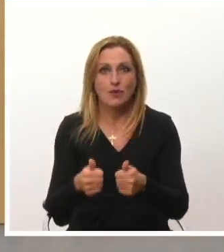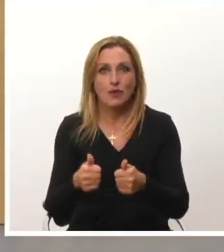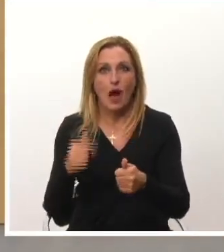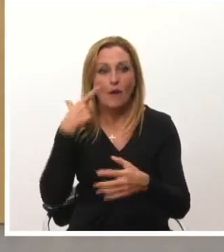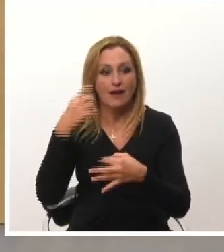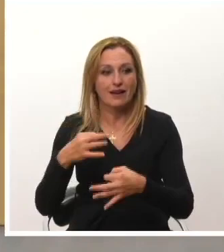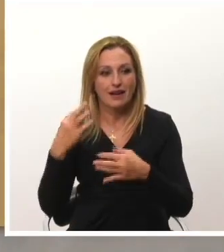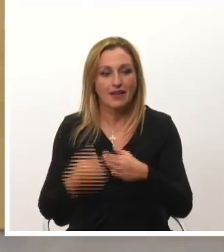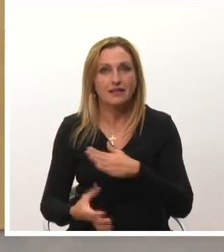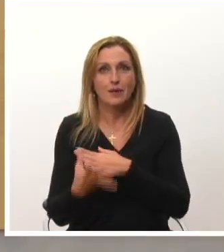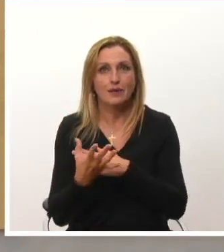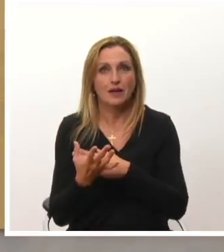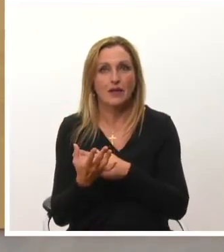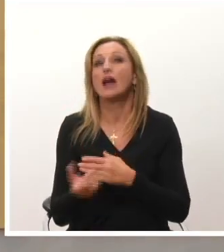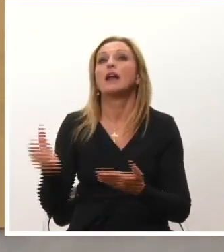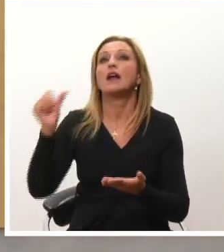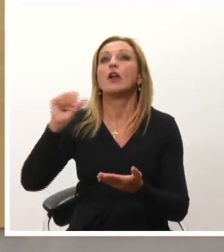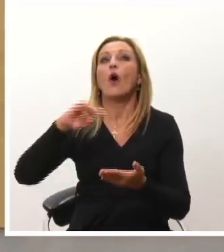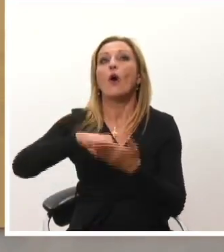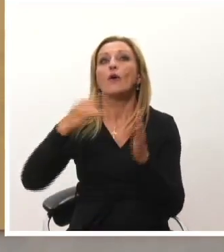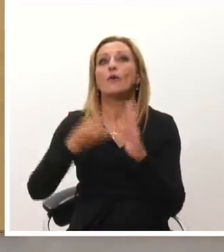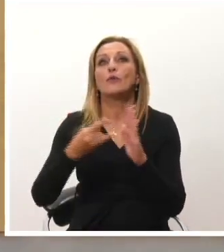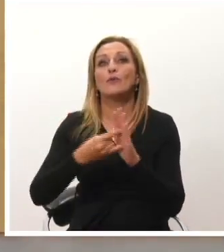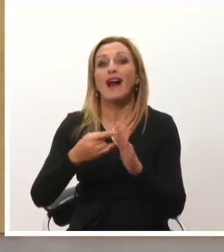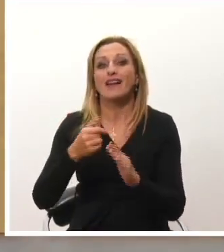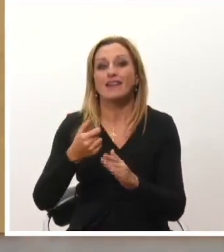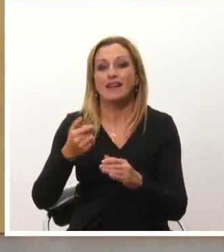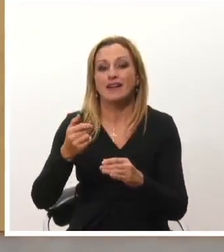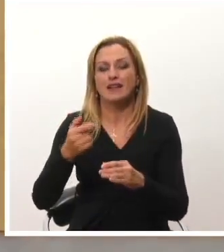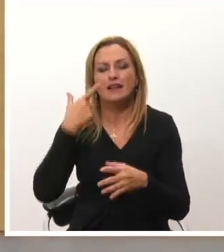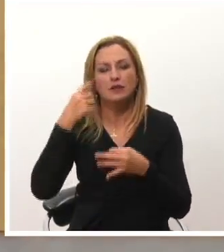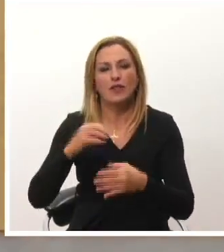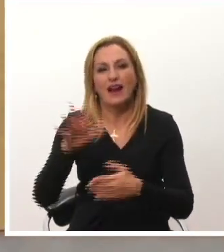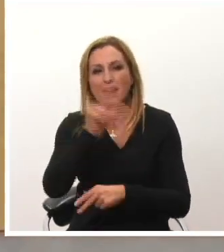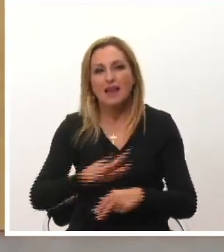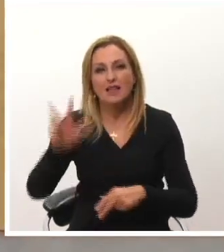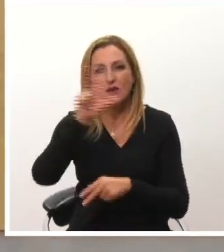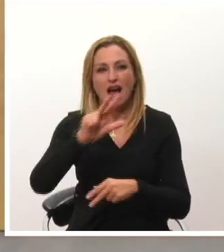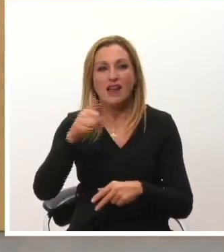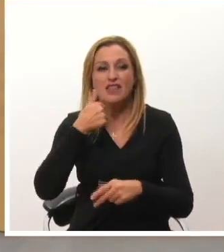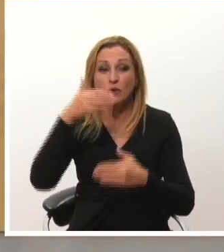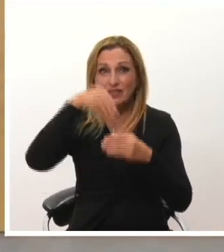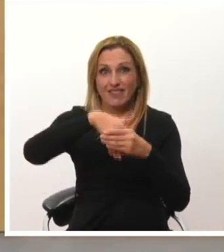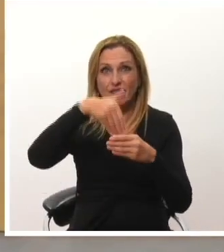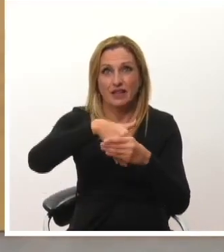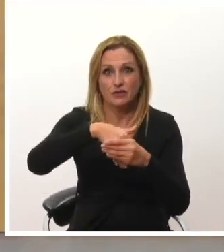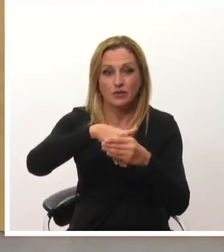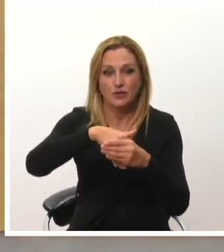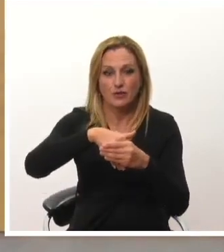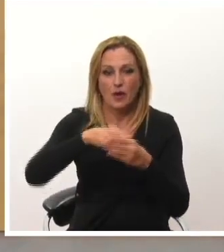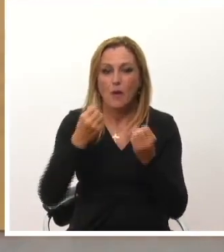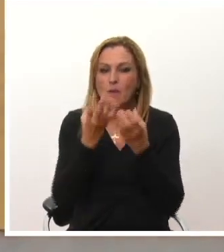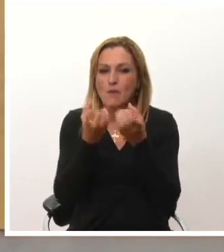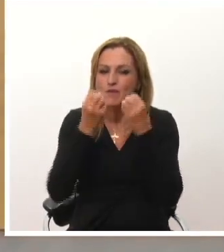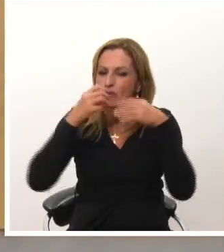se ha introducido a ceuta en los planes de seguridad nacional se ha conseguido el apoyo explícito de la Unión Europea por primera vez en la historia y